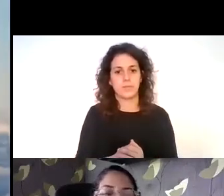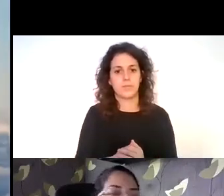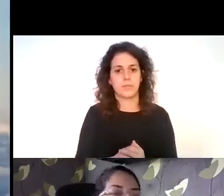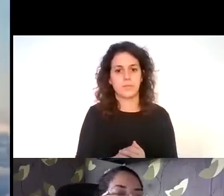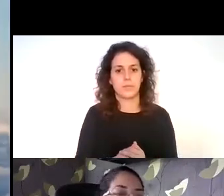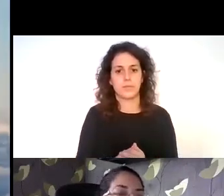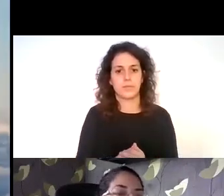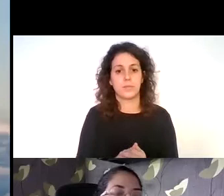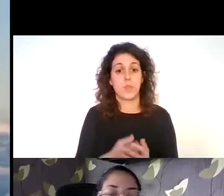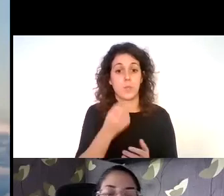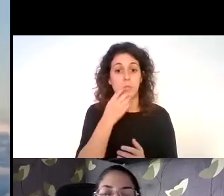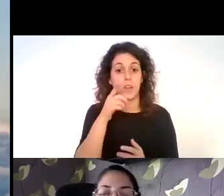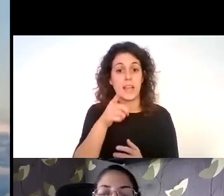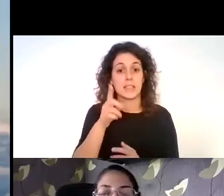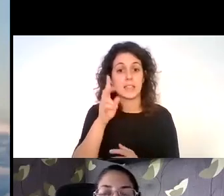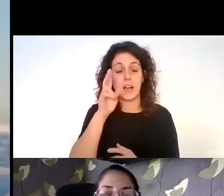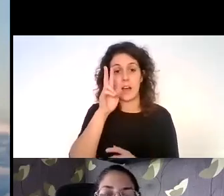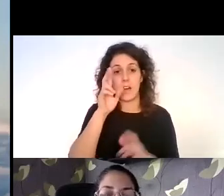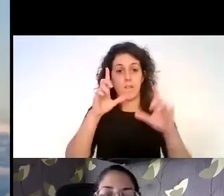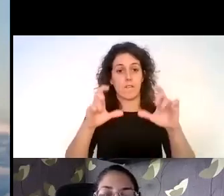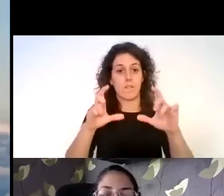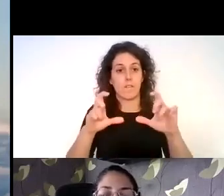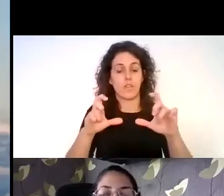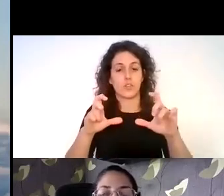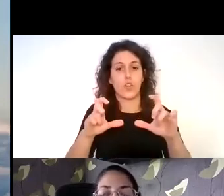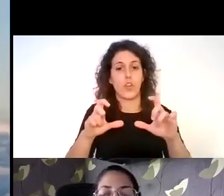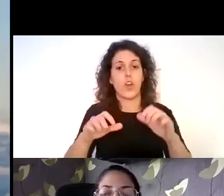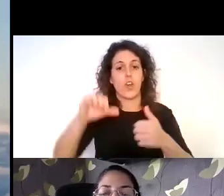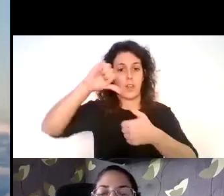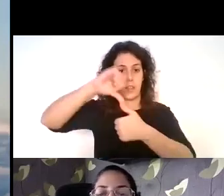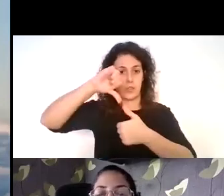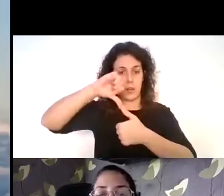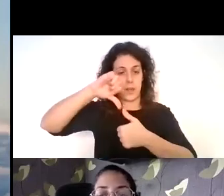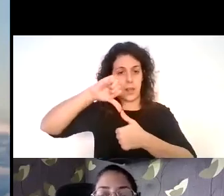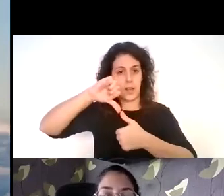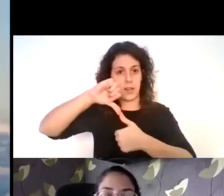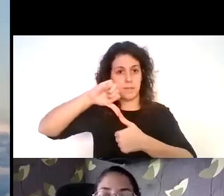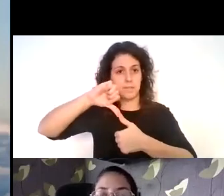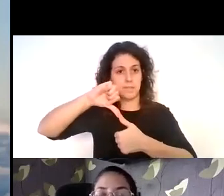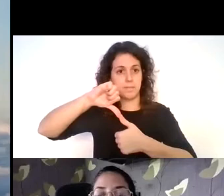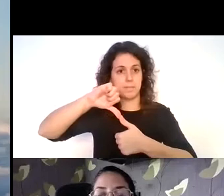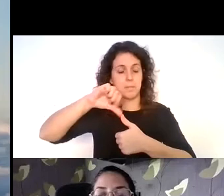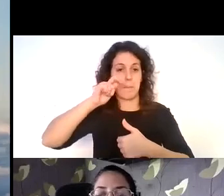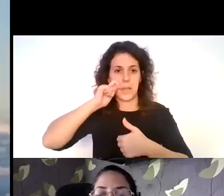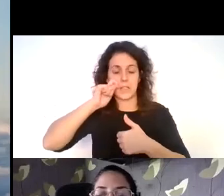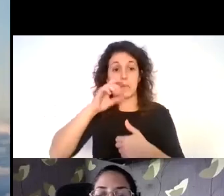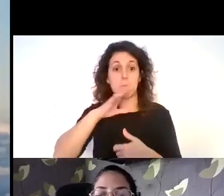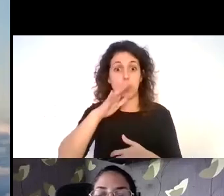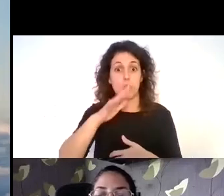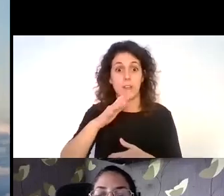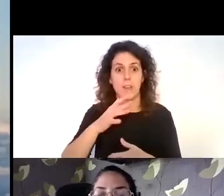Bueno, esta es una foto de Visit Centroamérica. Esta la quise incluir ya que es súper, súper